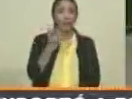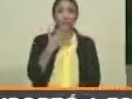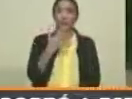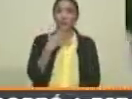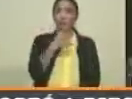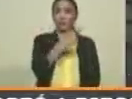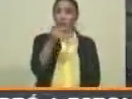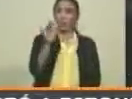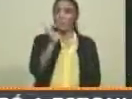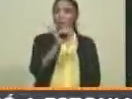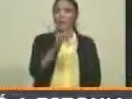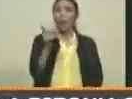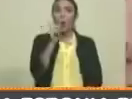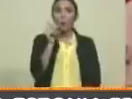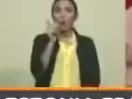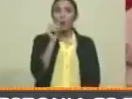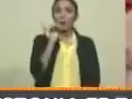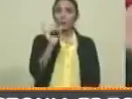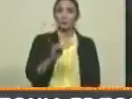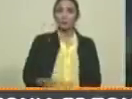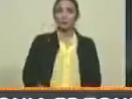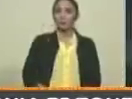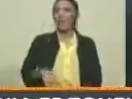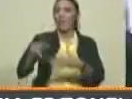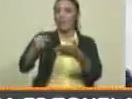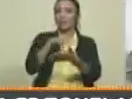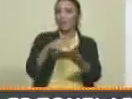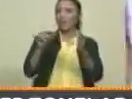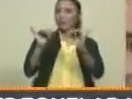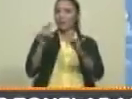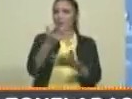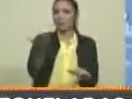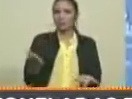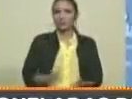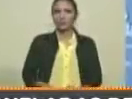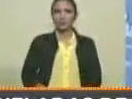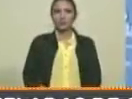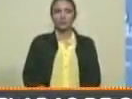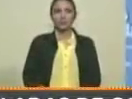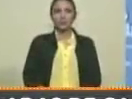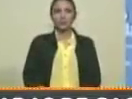Puro hombre, ¿vale? Bailan entre ustedes mismos, ¿verdad?